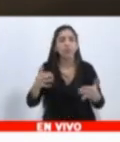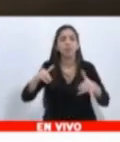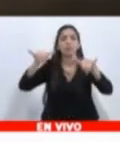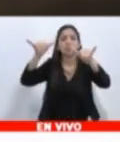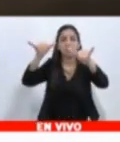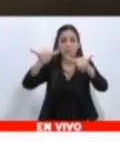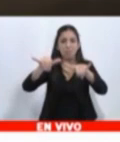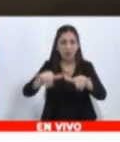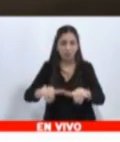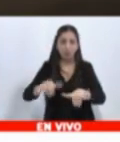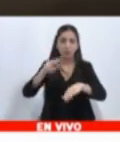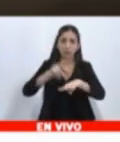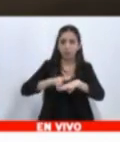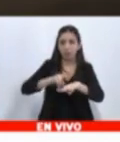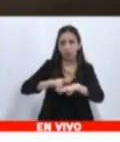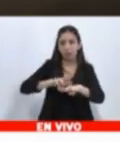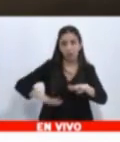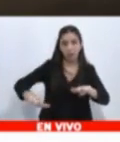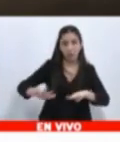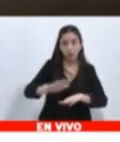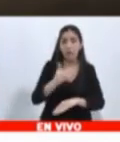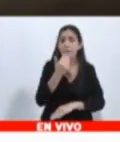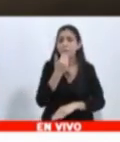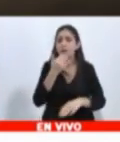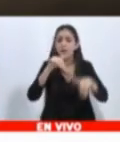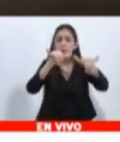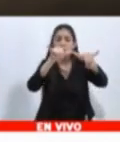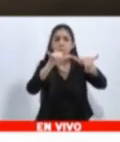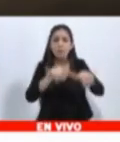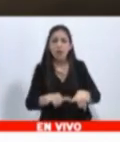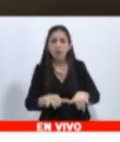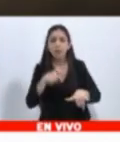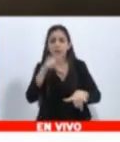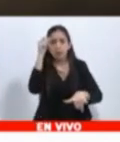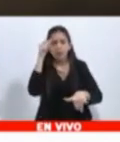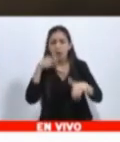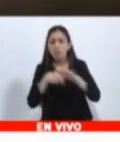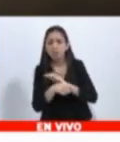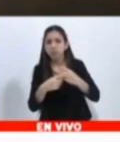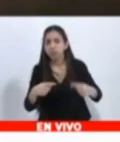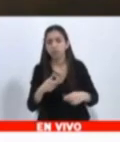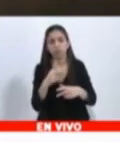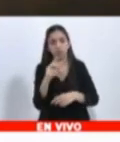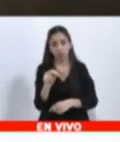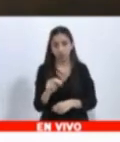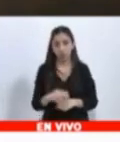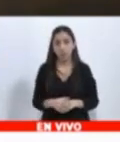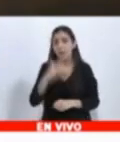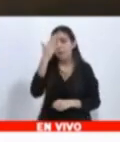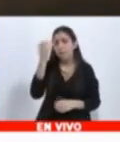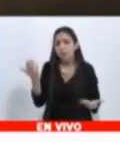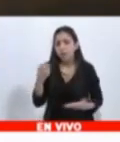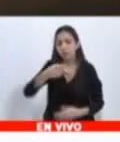de buscar la paz en la nación, pero no la paz de la impunidad.